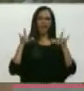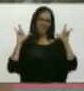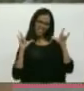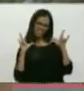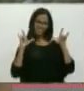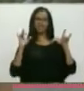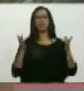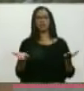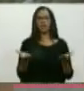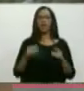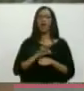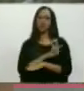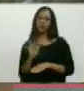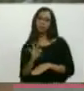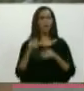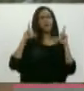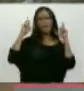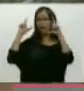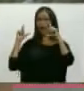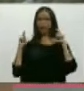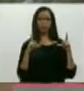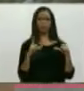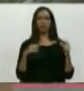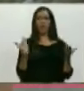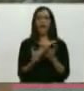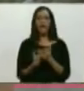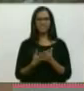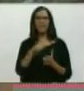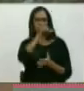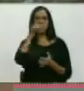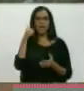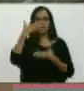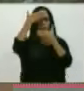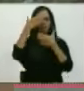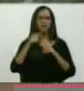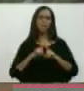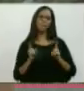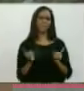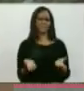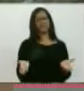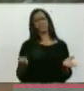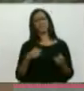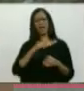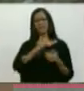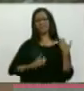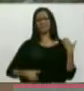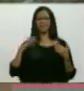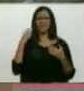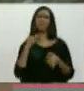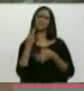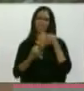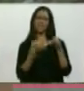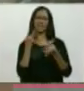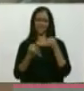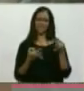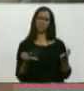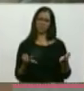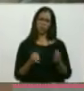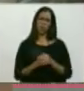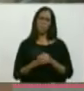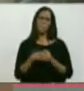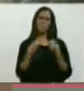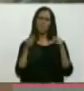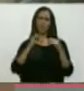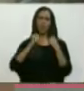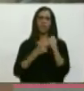es natural que se tome fotos con todo el mundo, hasta con narcoparamilitares. Pero no estaba de más que Duque le pidiera una explicación pública a Guaidó. Y a